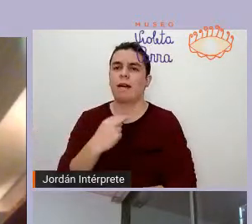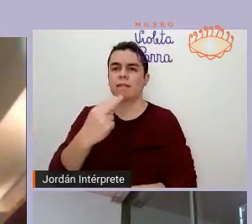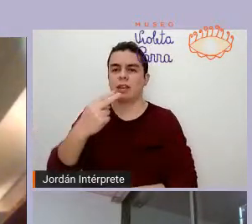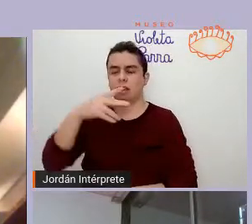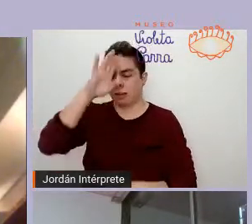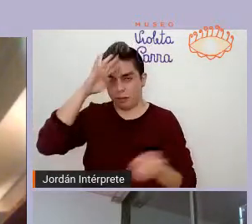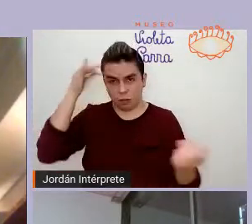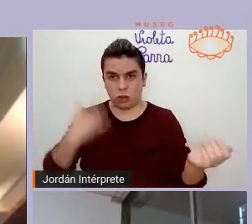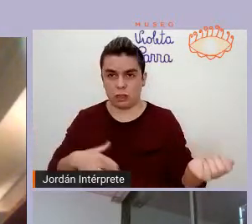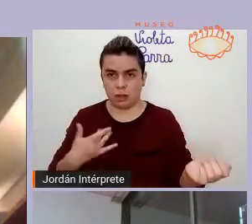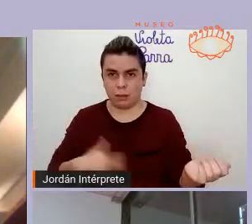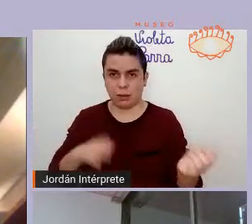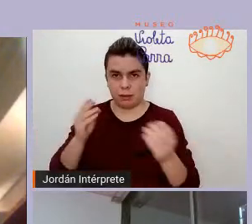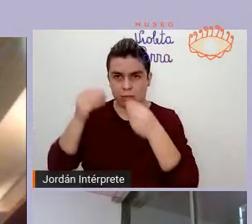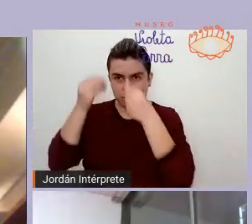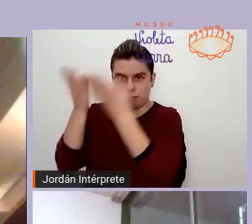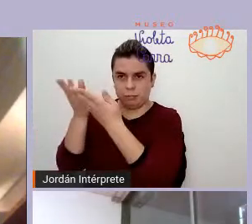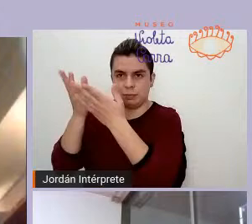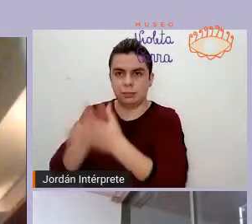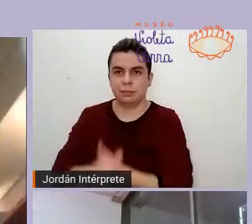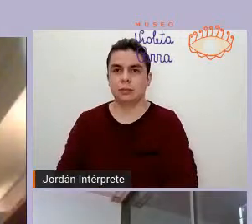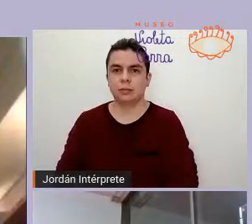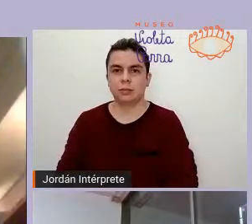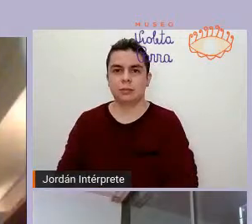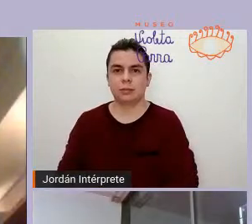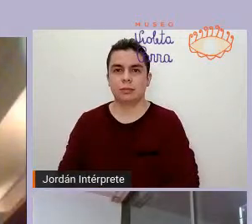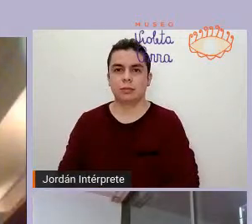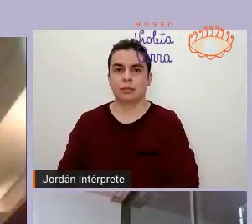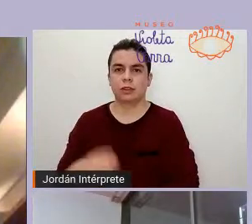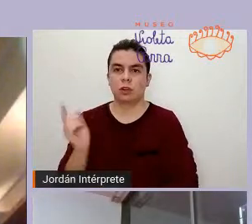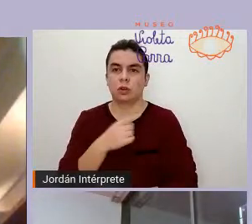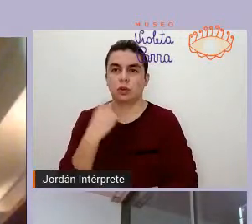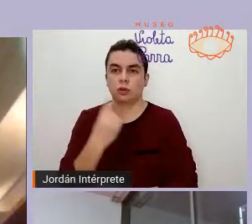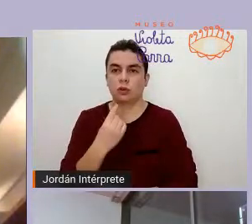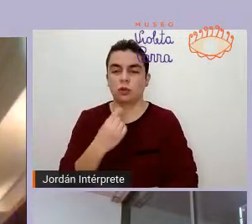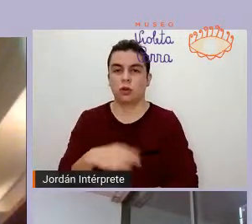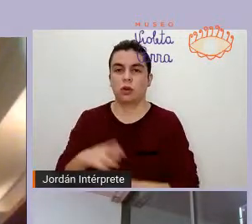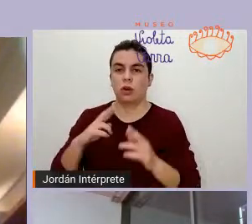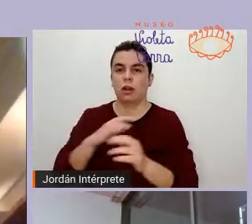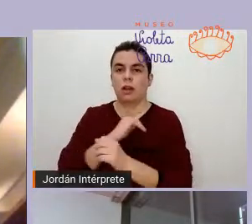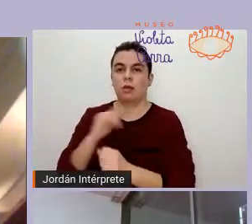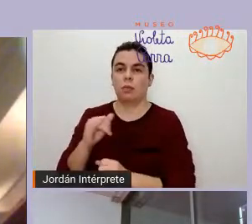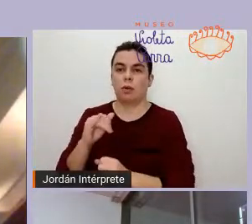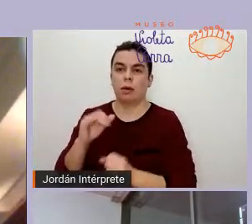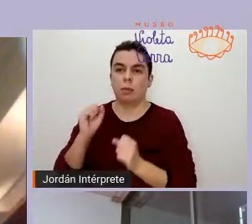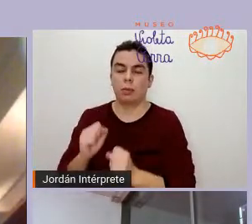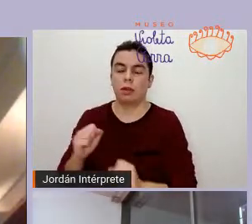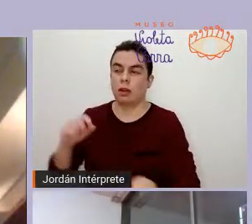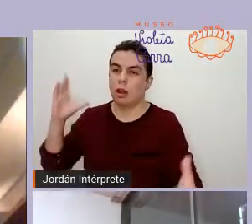pero queda pendiente el poder juntarnos en Concepción como lo hicimos en la primera versión.